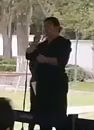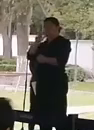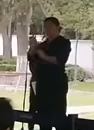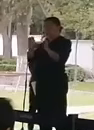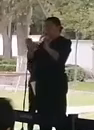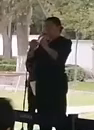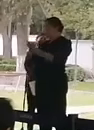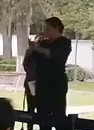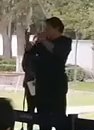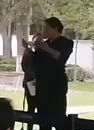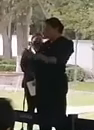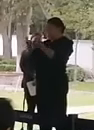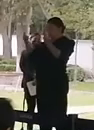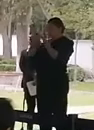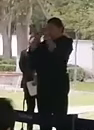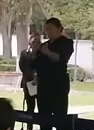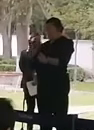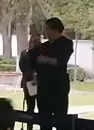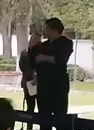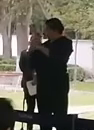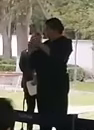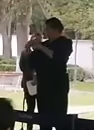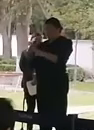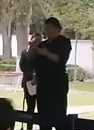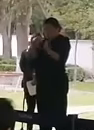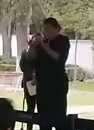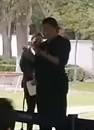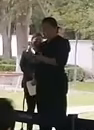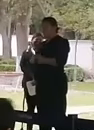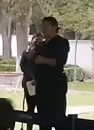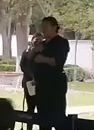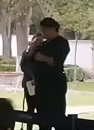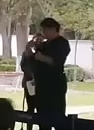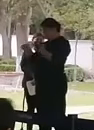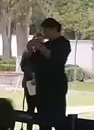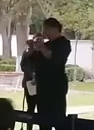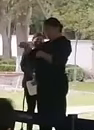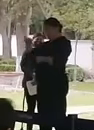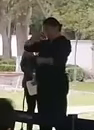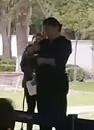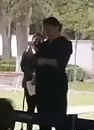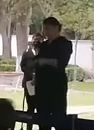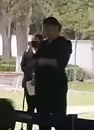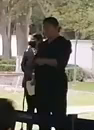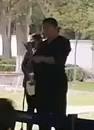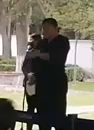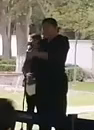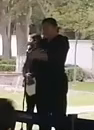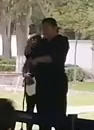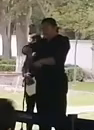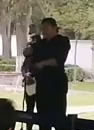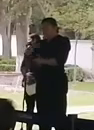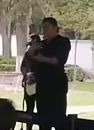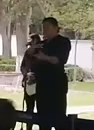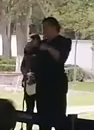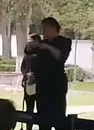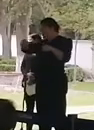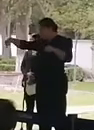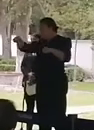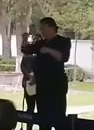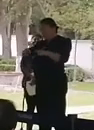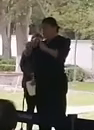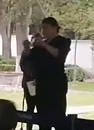historia. Estuvimos hablando con el jefe de gobernación de lo que pasa acá por el tránsito que